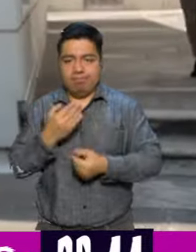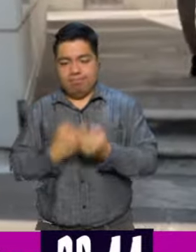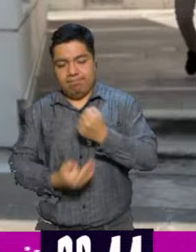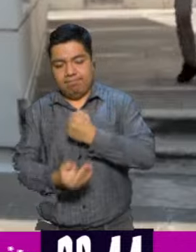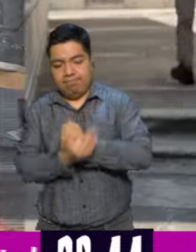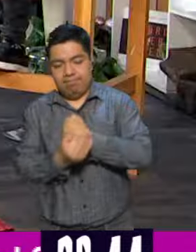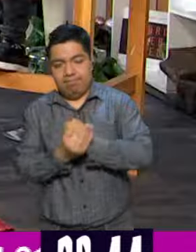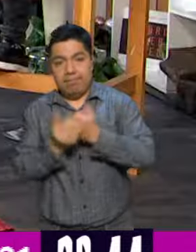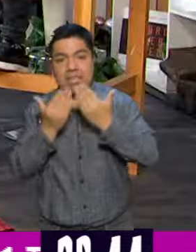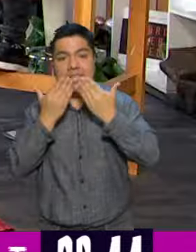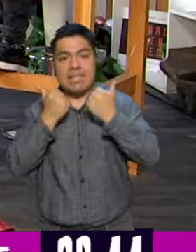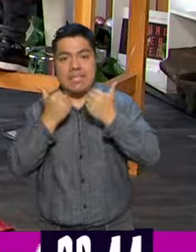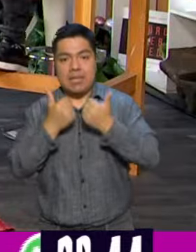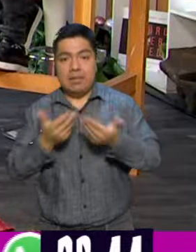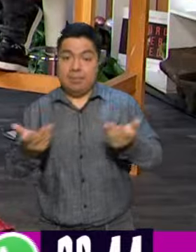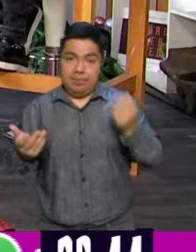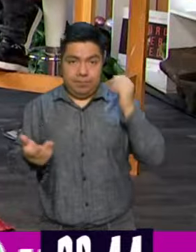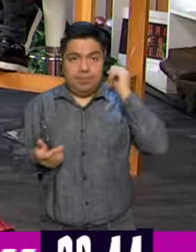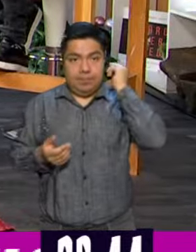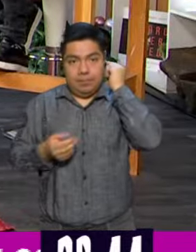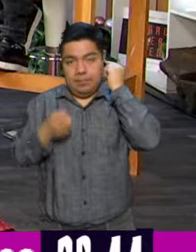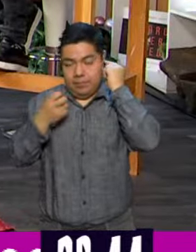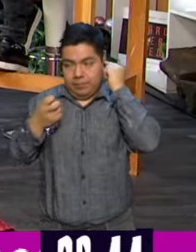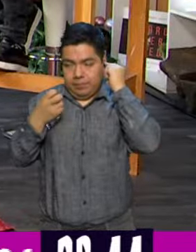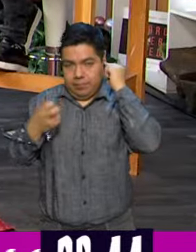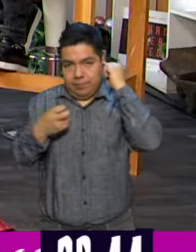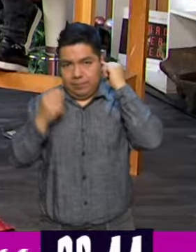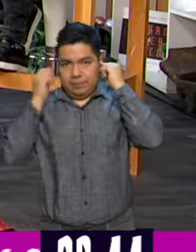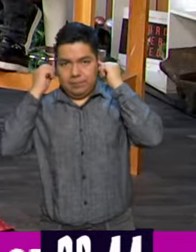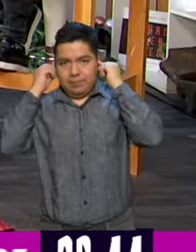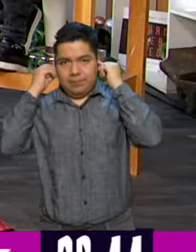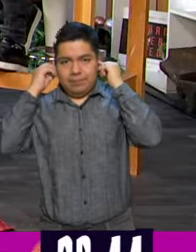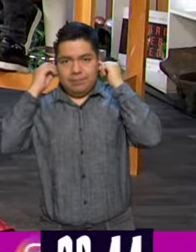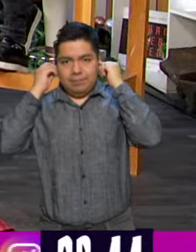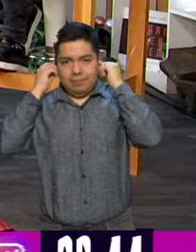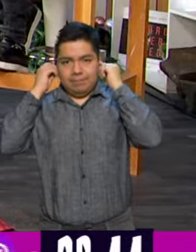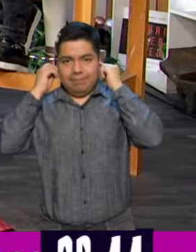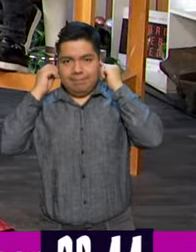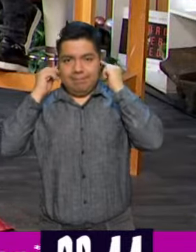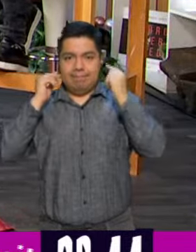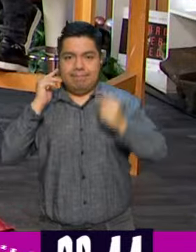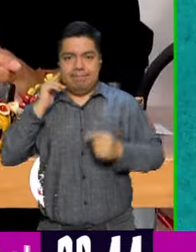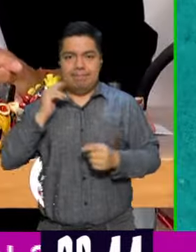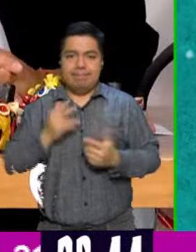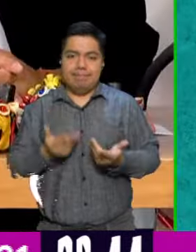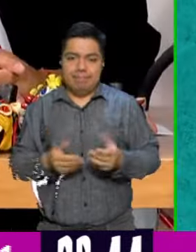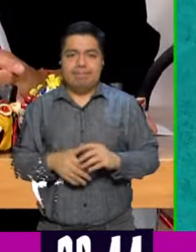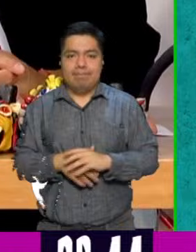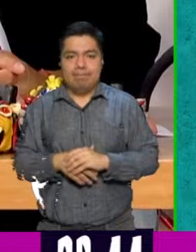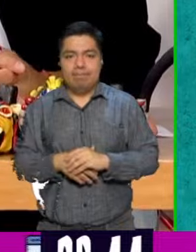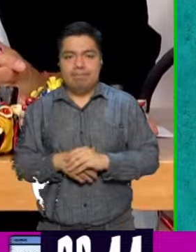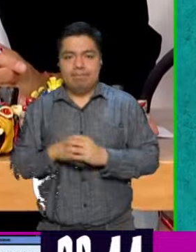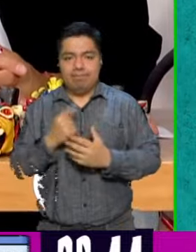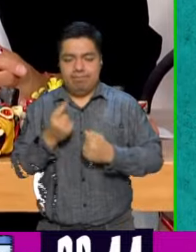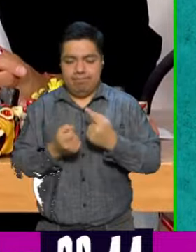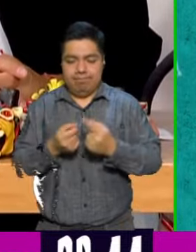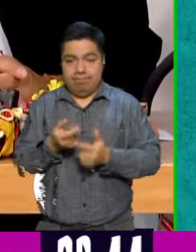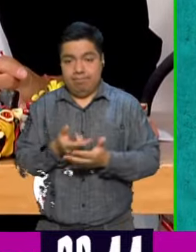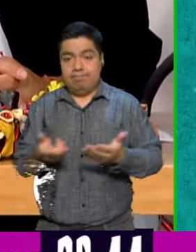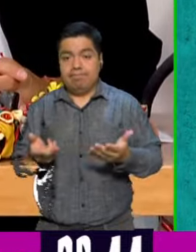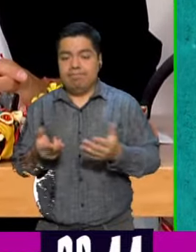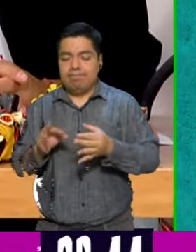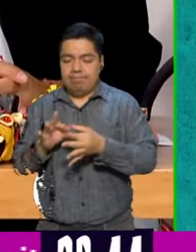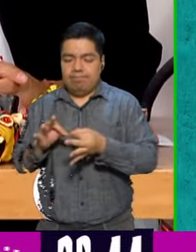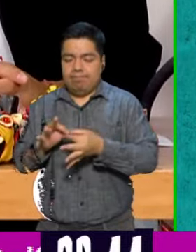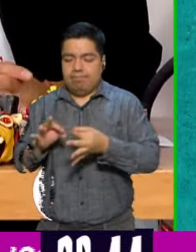oponga. Mira nada más. Ahí está toda la explicación. Así, más claro ni el agua. Exacto. Y es que, ¿saben qué? Que explicaba